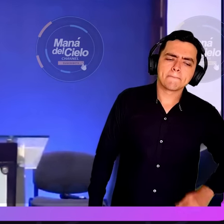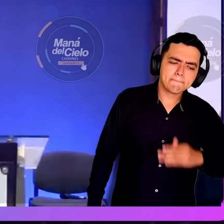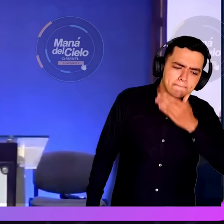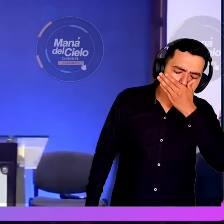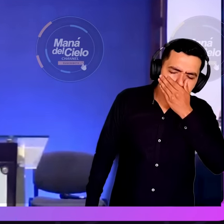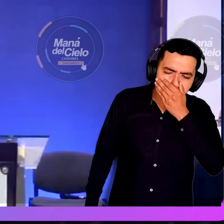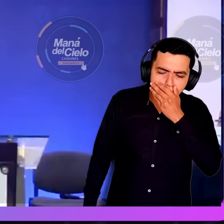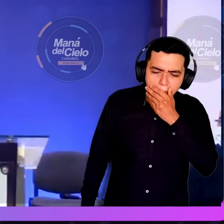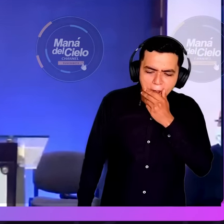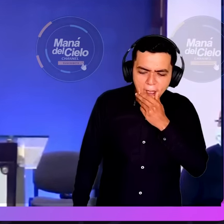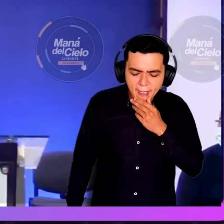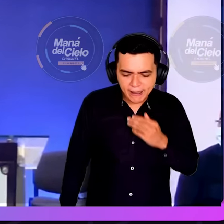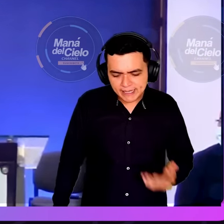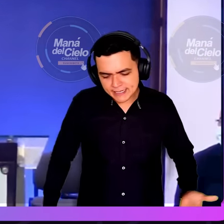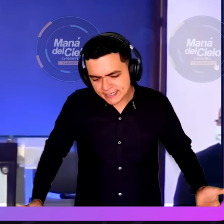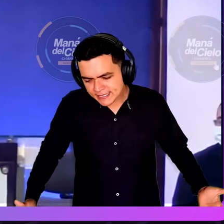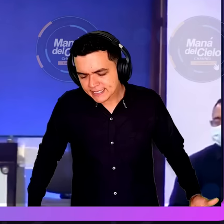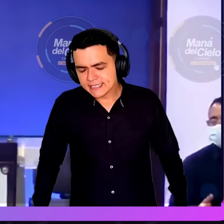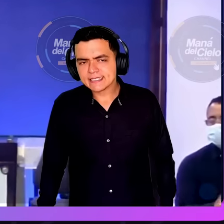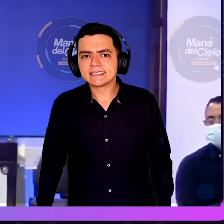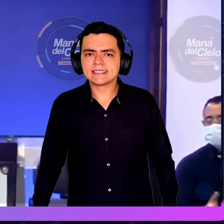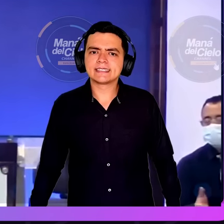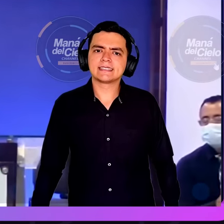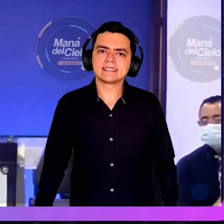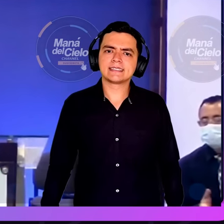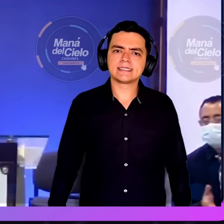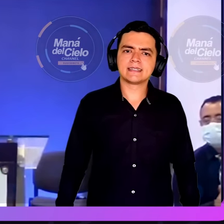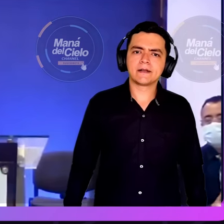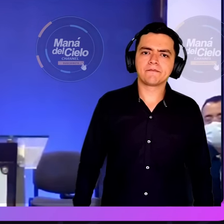que amaba al maestro en medio de la situación.